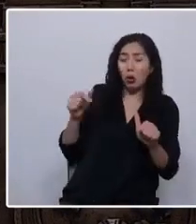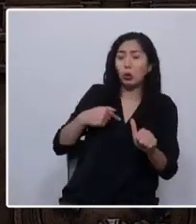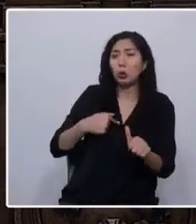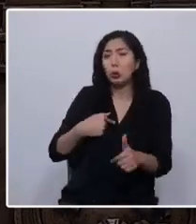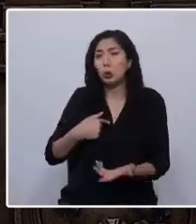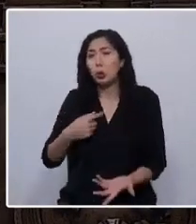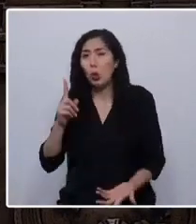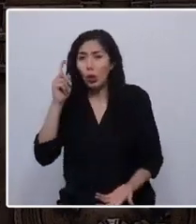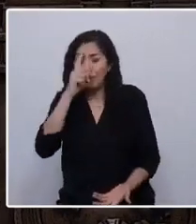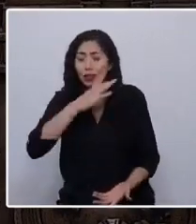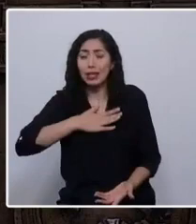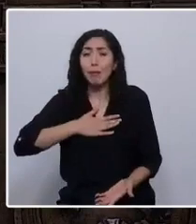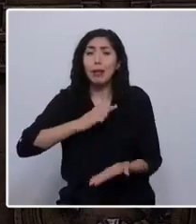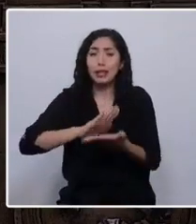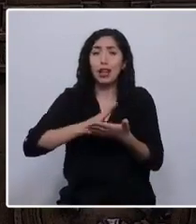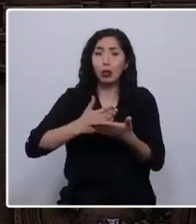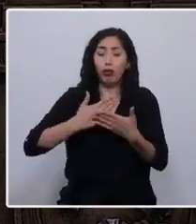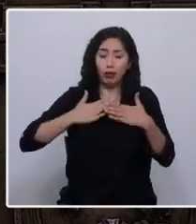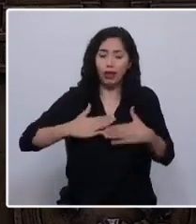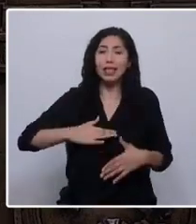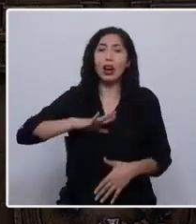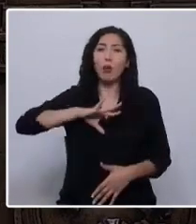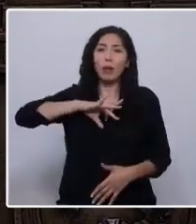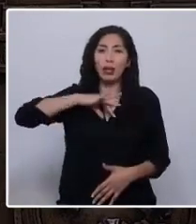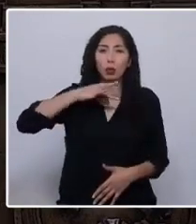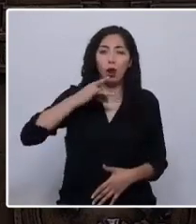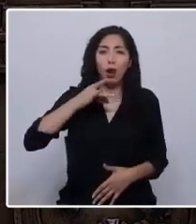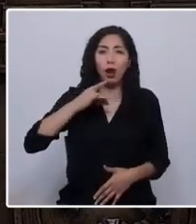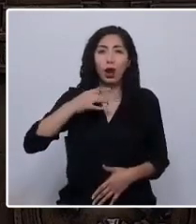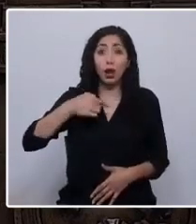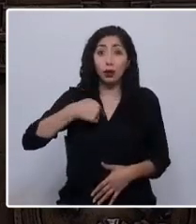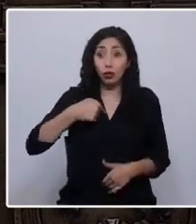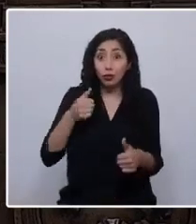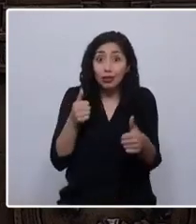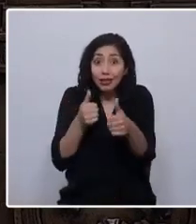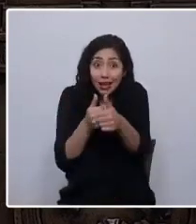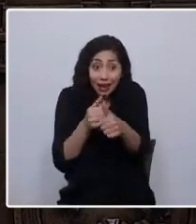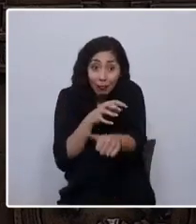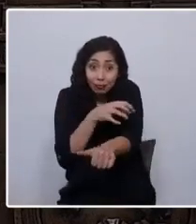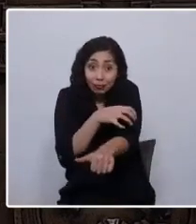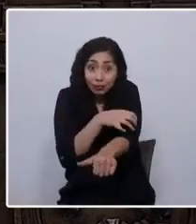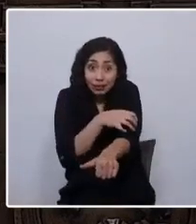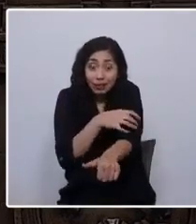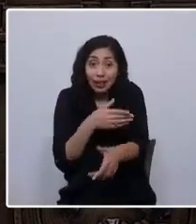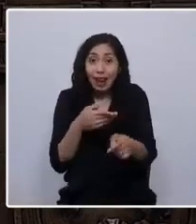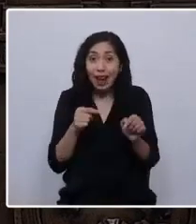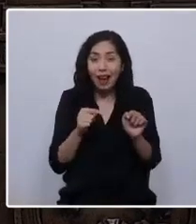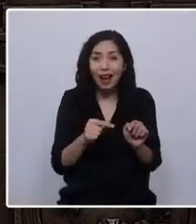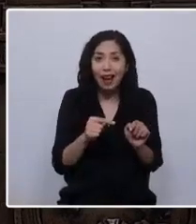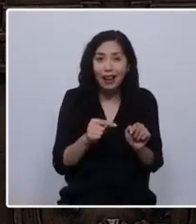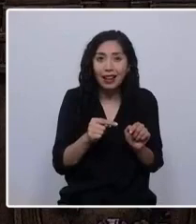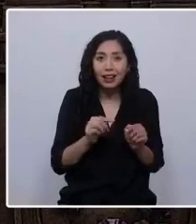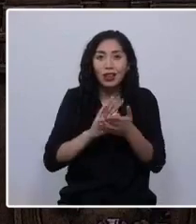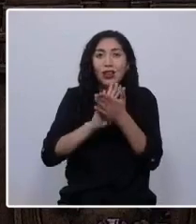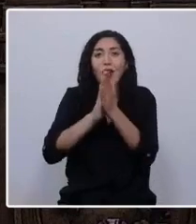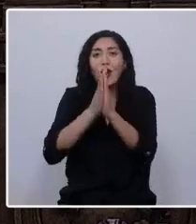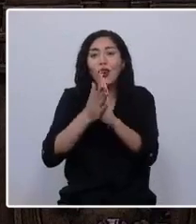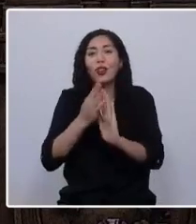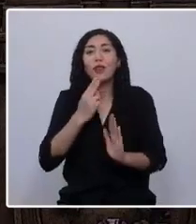y espiritual. En Milof, cerca de mi Huincul y los Menocos, está todo mi